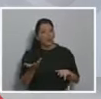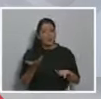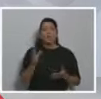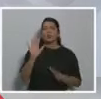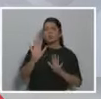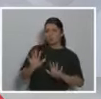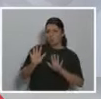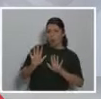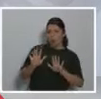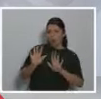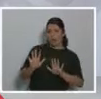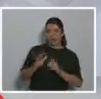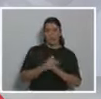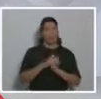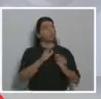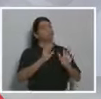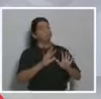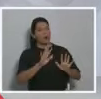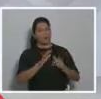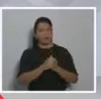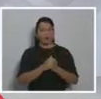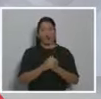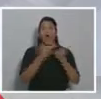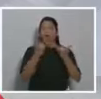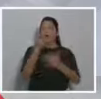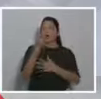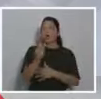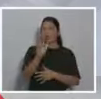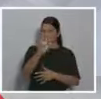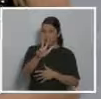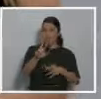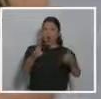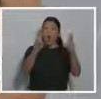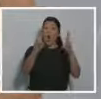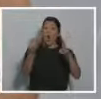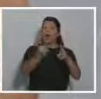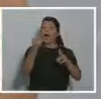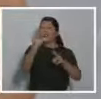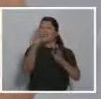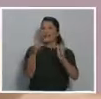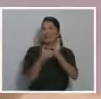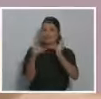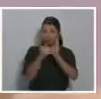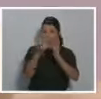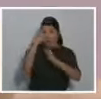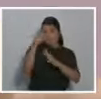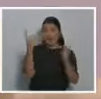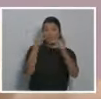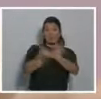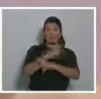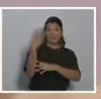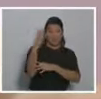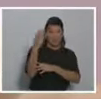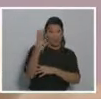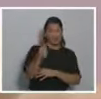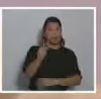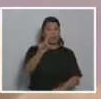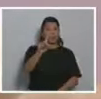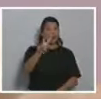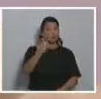Suave. Duro. Suave. Le voy a contar a tres, ojalá que se vayan los 10 millones para Paraíso de Cartago, a la cuenta